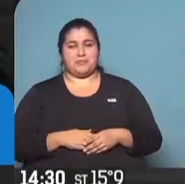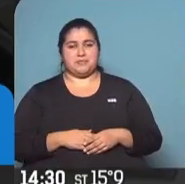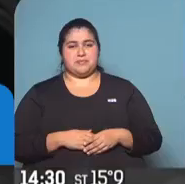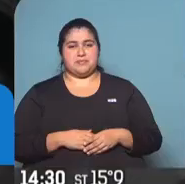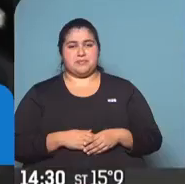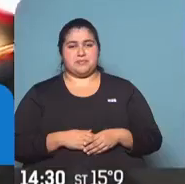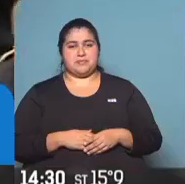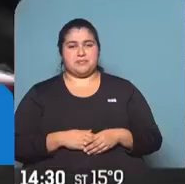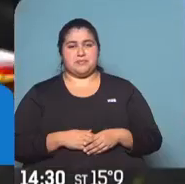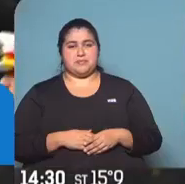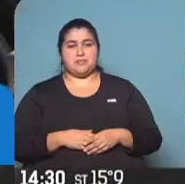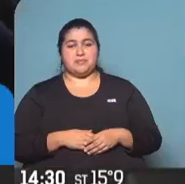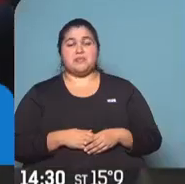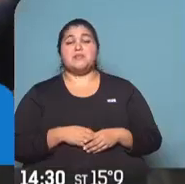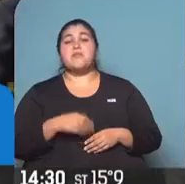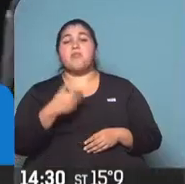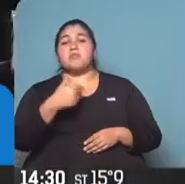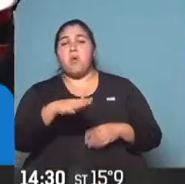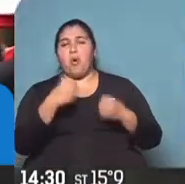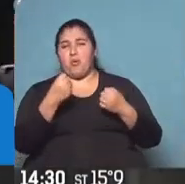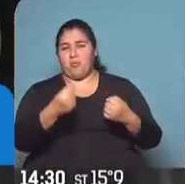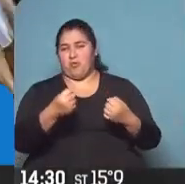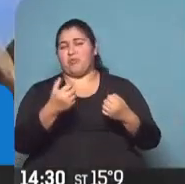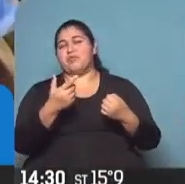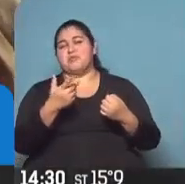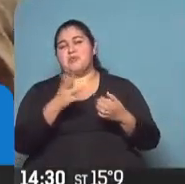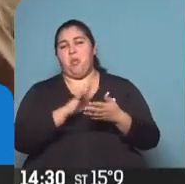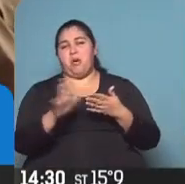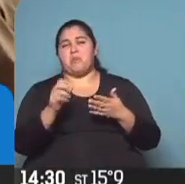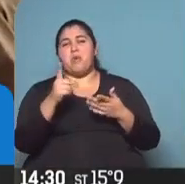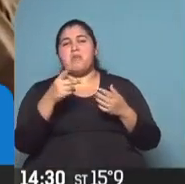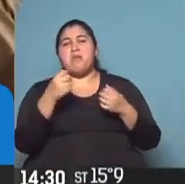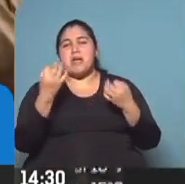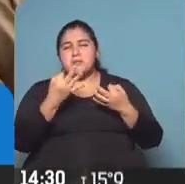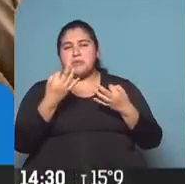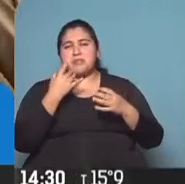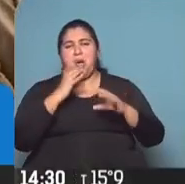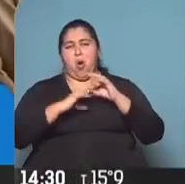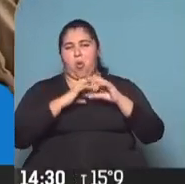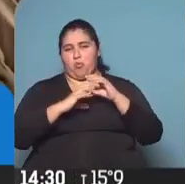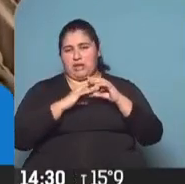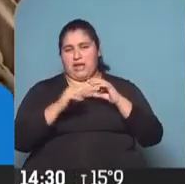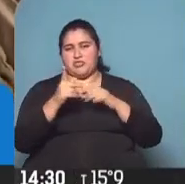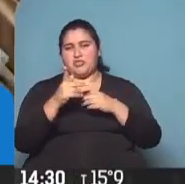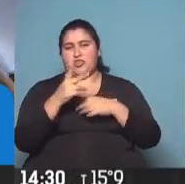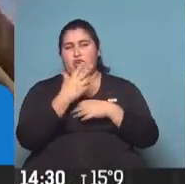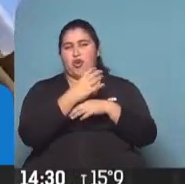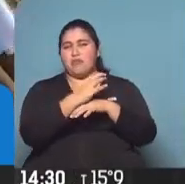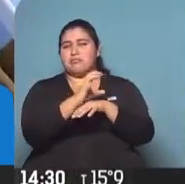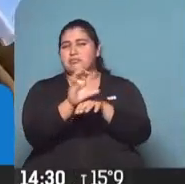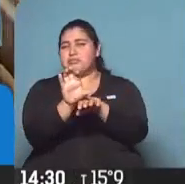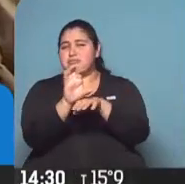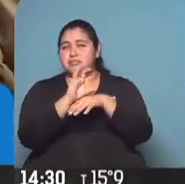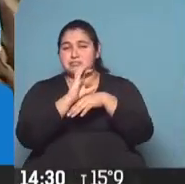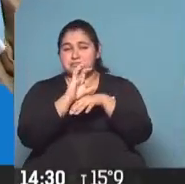se aproximan para rendir honores camiones de comunicación radar son camiones